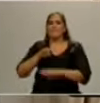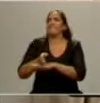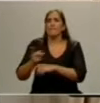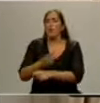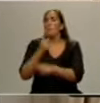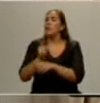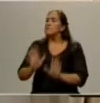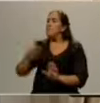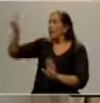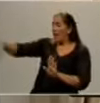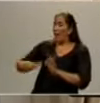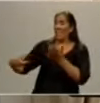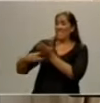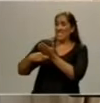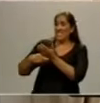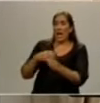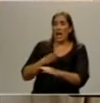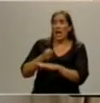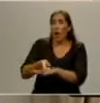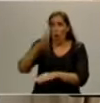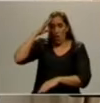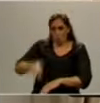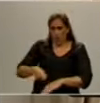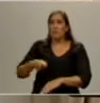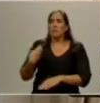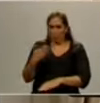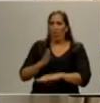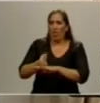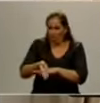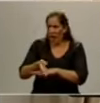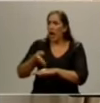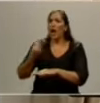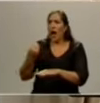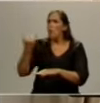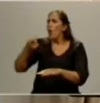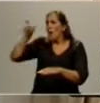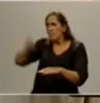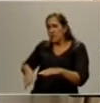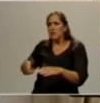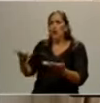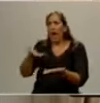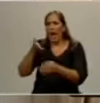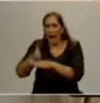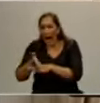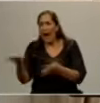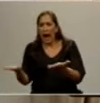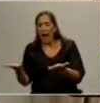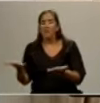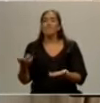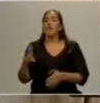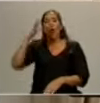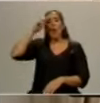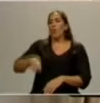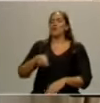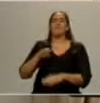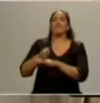que no llegue la fiscal. Pero ¿cómo no van a entrar? Si está el juez, puede entrar. ¿Cómo no va a entrar el juez? Puede haber una persona que se haya hecho daño, que entren. No, el juez no